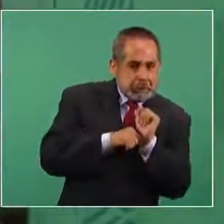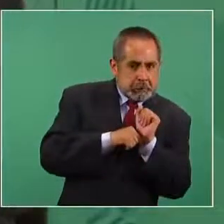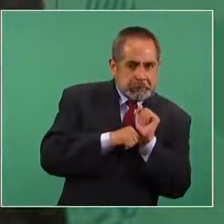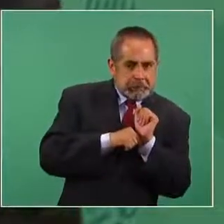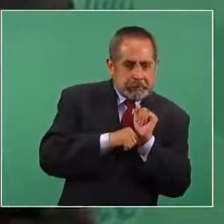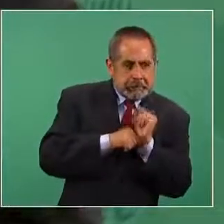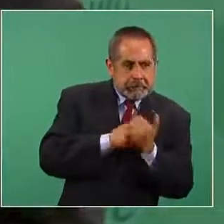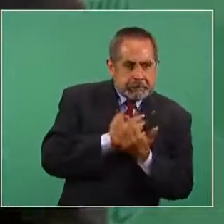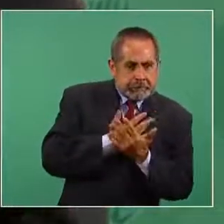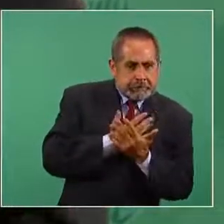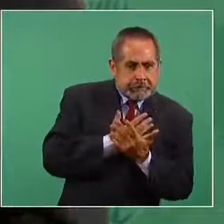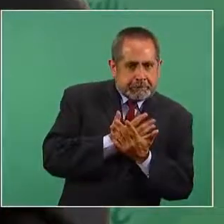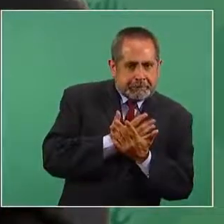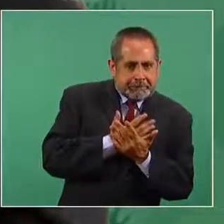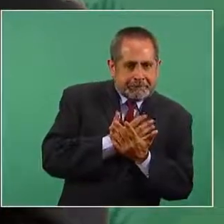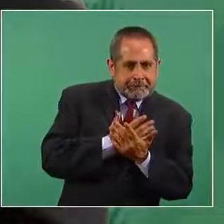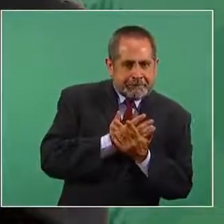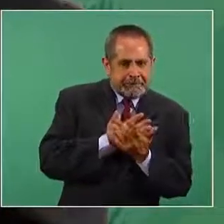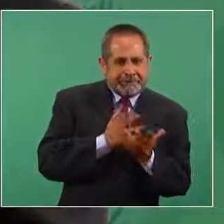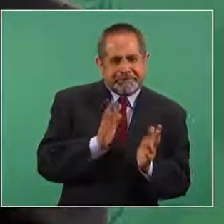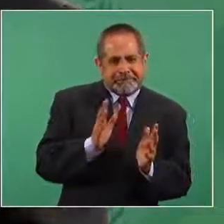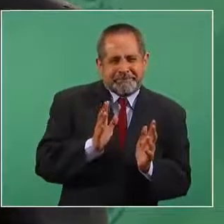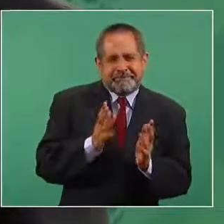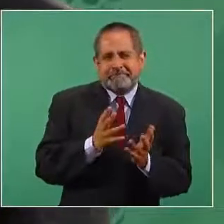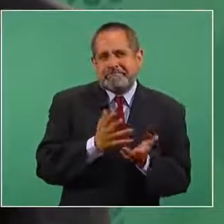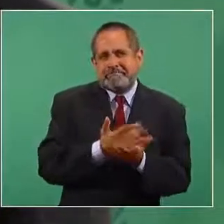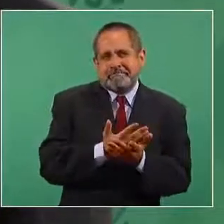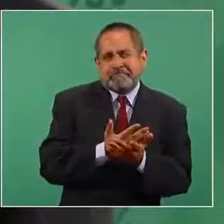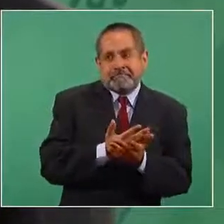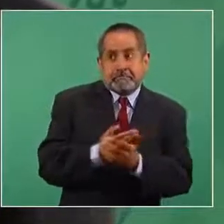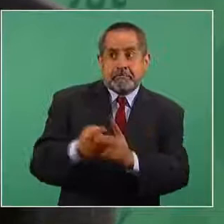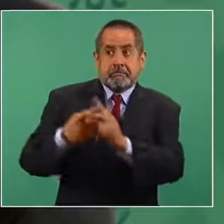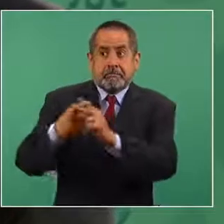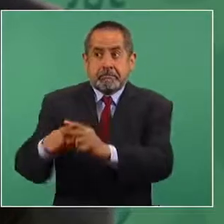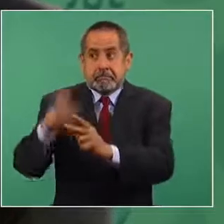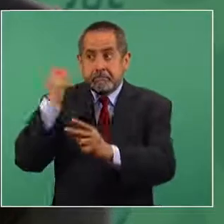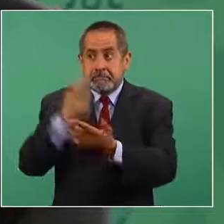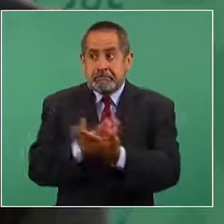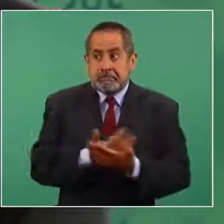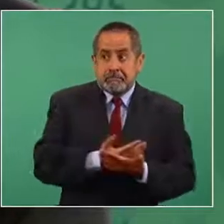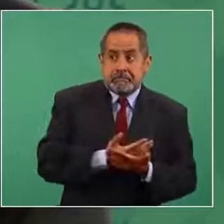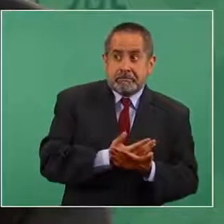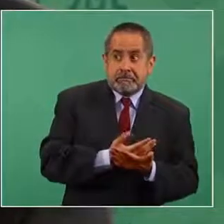en espera de que comenzara la conferencia,